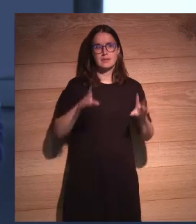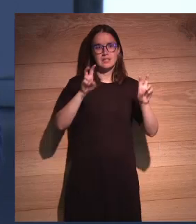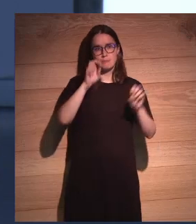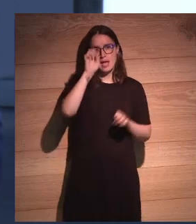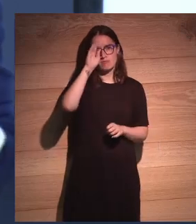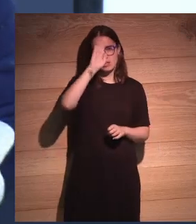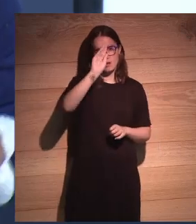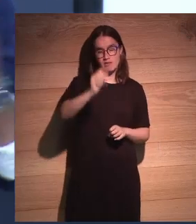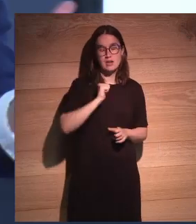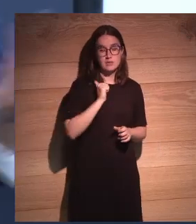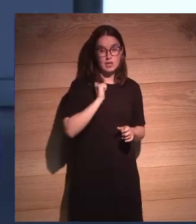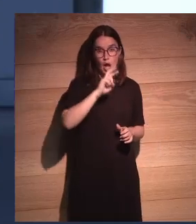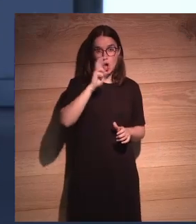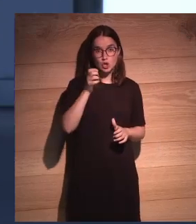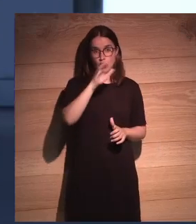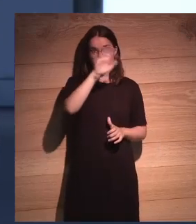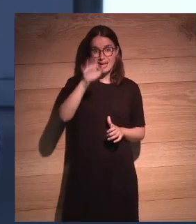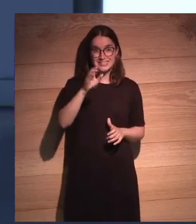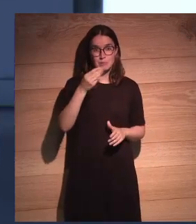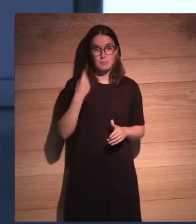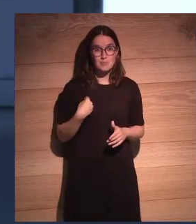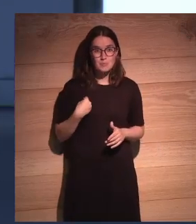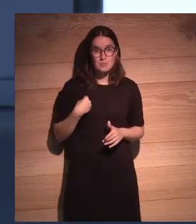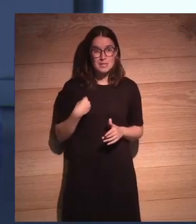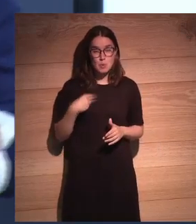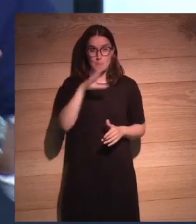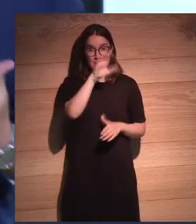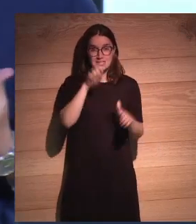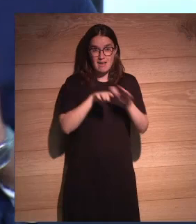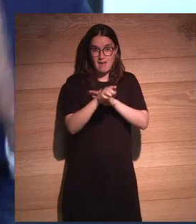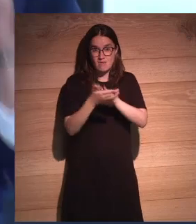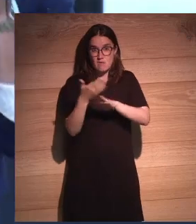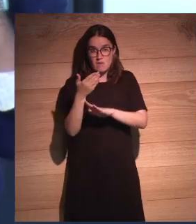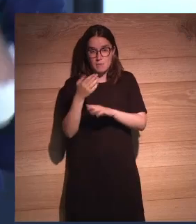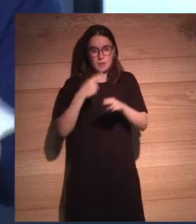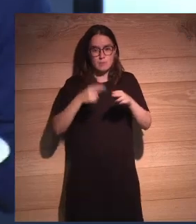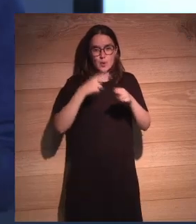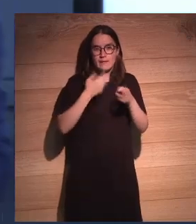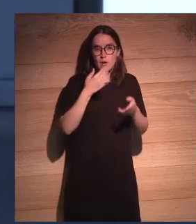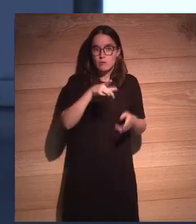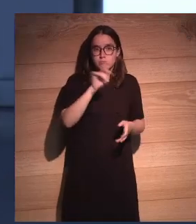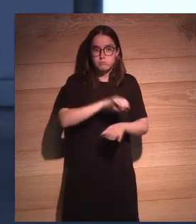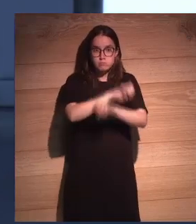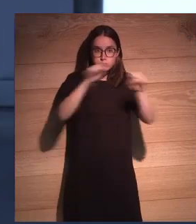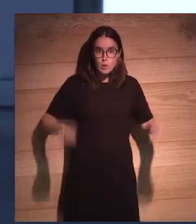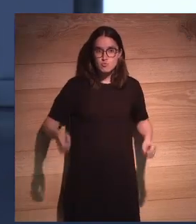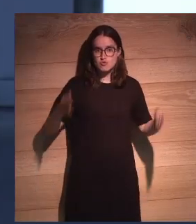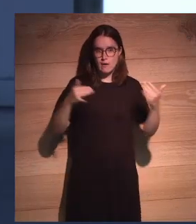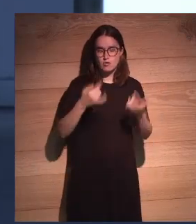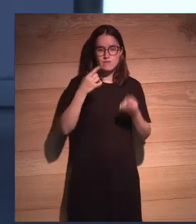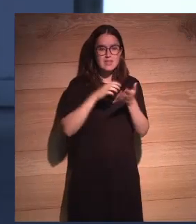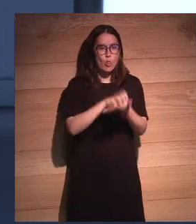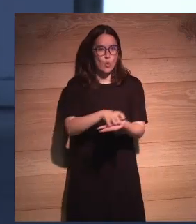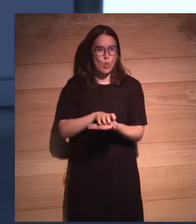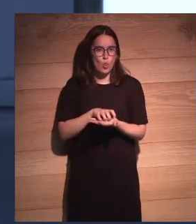inteligencia artificial y que en otros países como en los países en vías de desarrollo no existe tanta política o tanta decisión. Yo a veces también dudo que